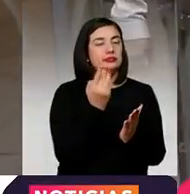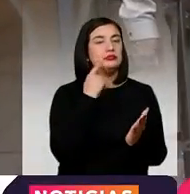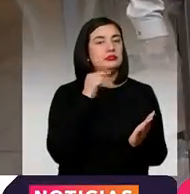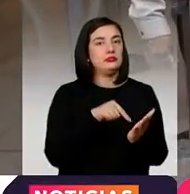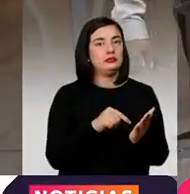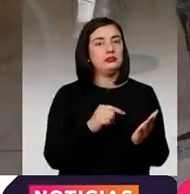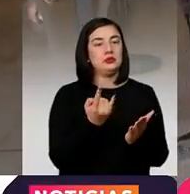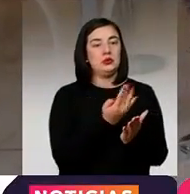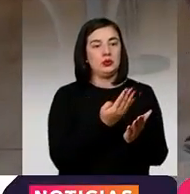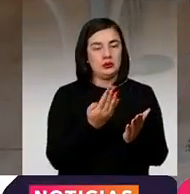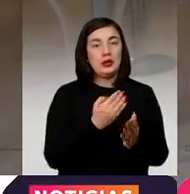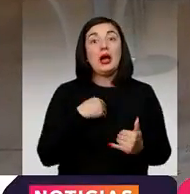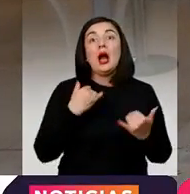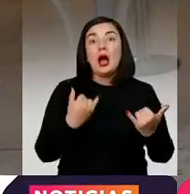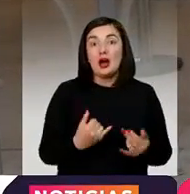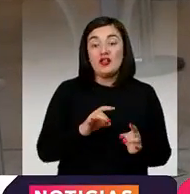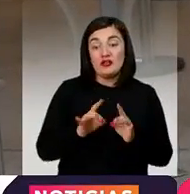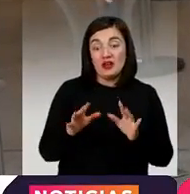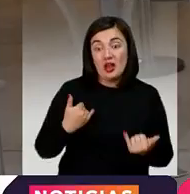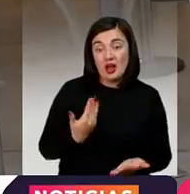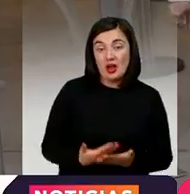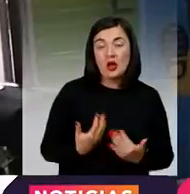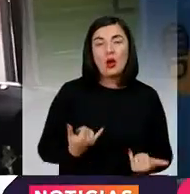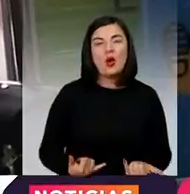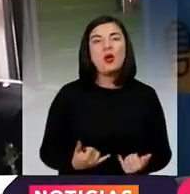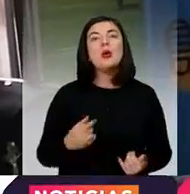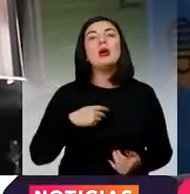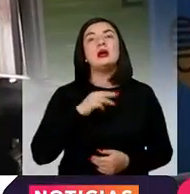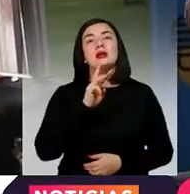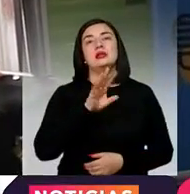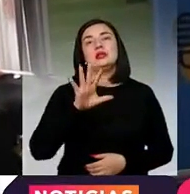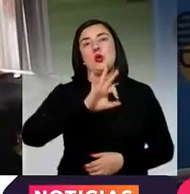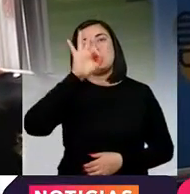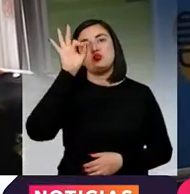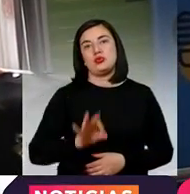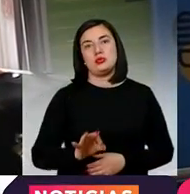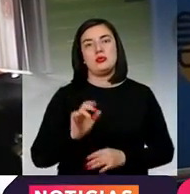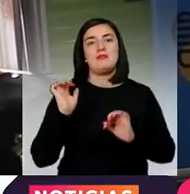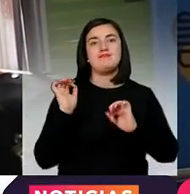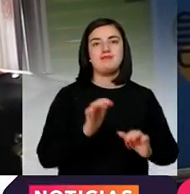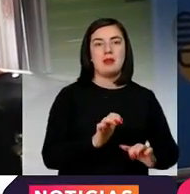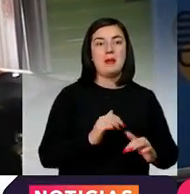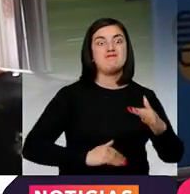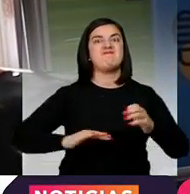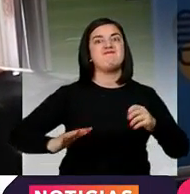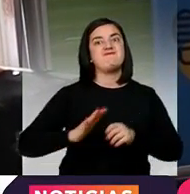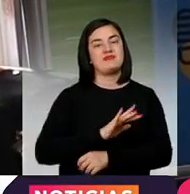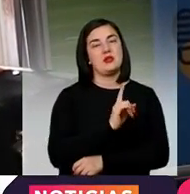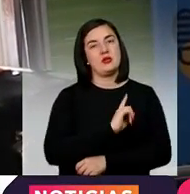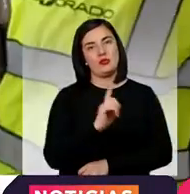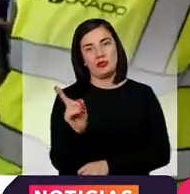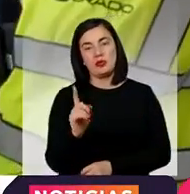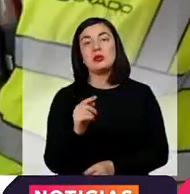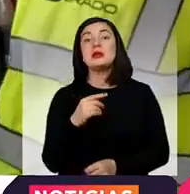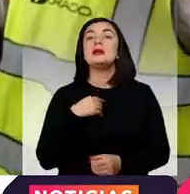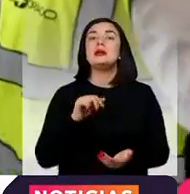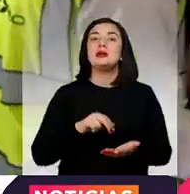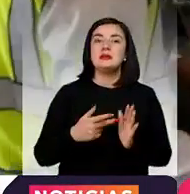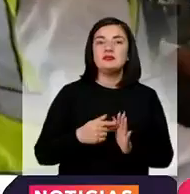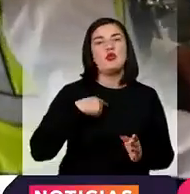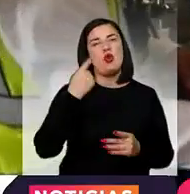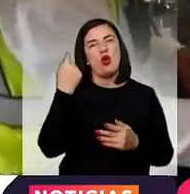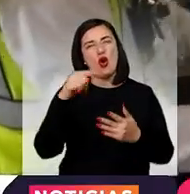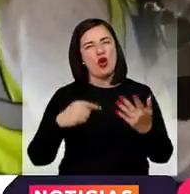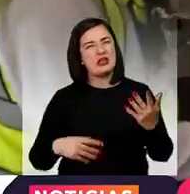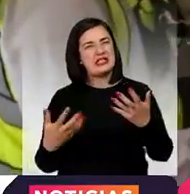fecha, el aeropuerto El Dorado funciona con el 35% de su capacidad total. Está manejando el self-backdrop, un sistema que le permite